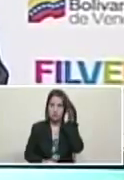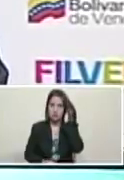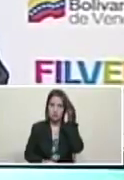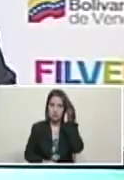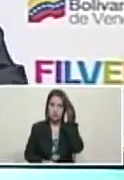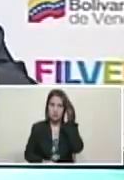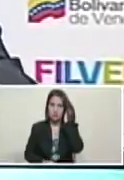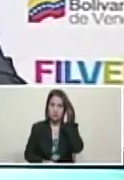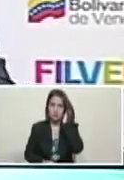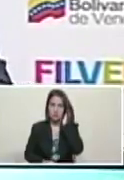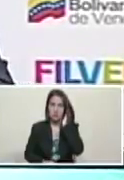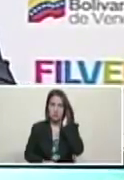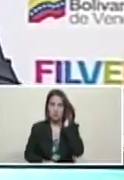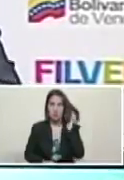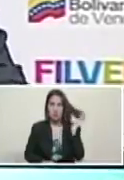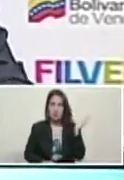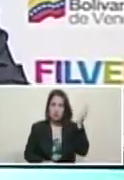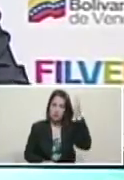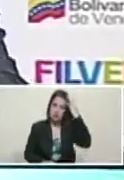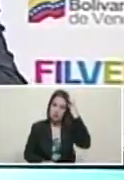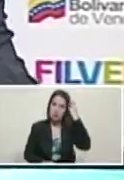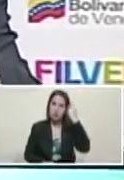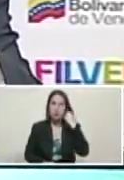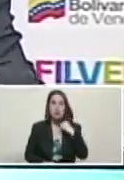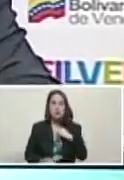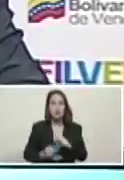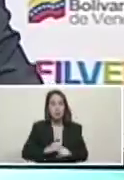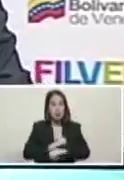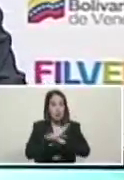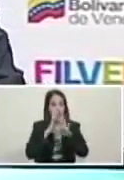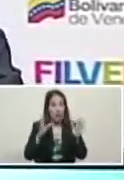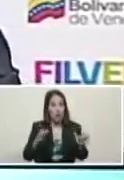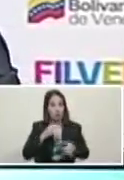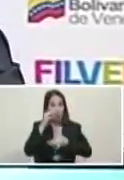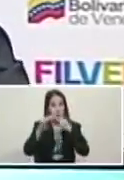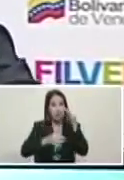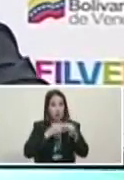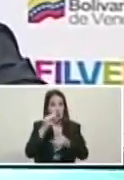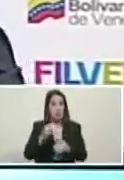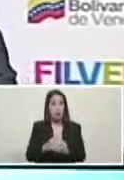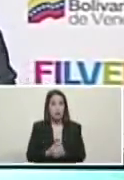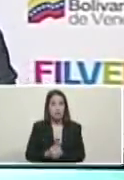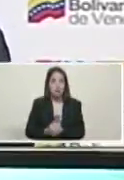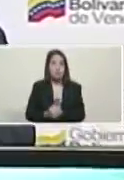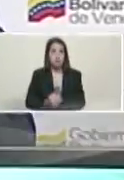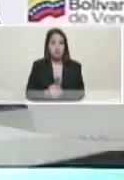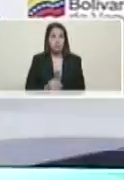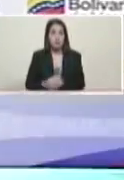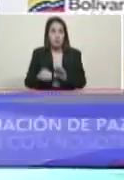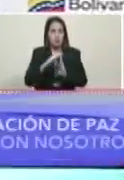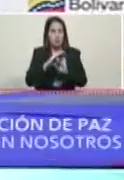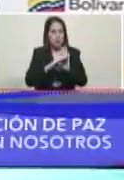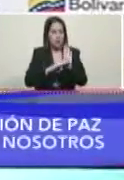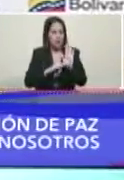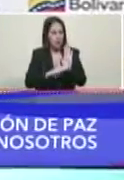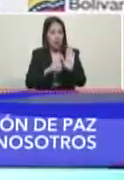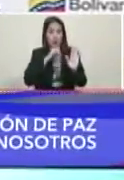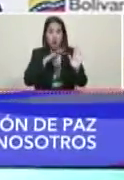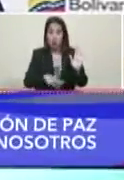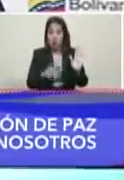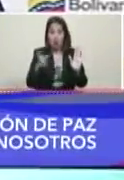señalada por nuestro comandante Hugo Chávez, muy clara, la línea histórica de no